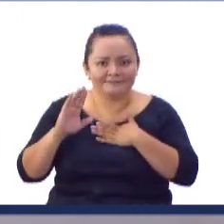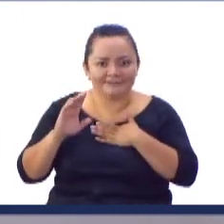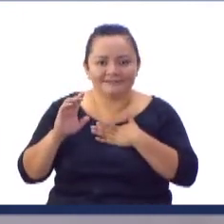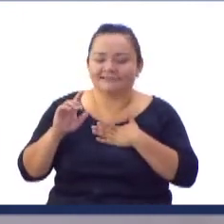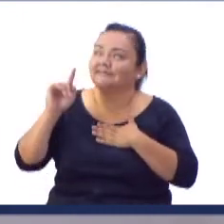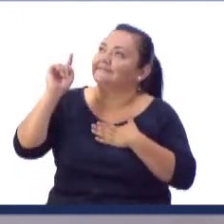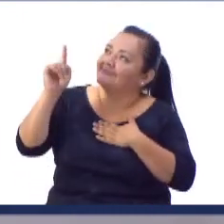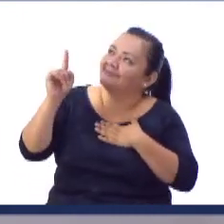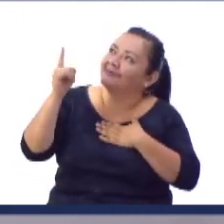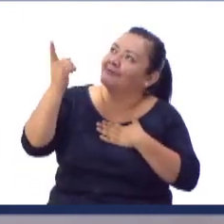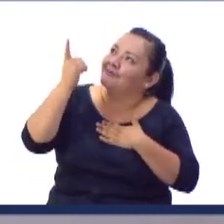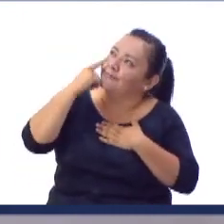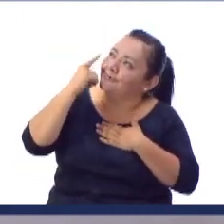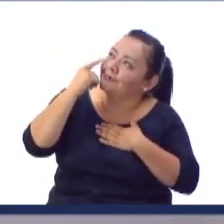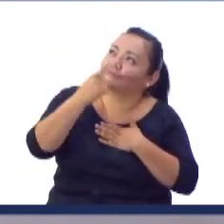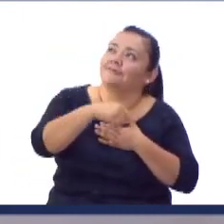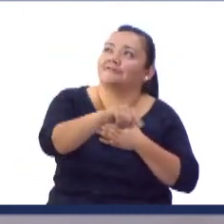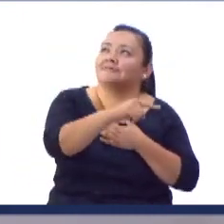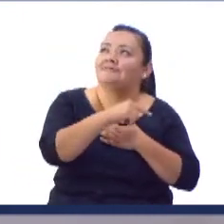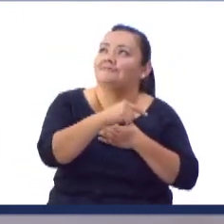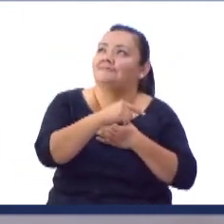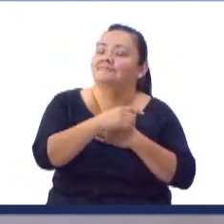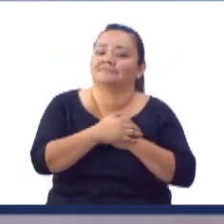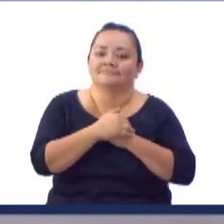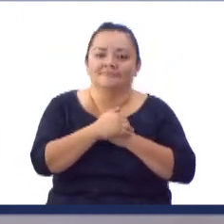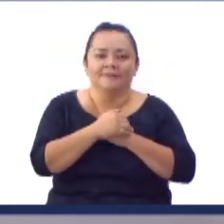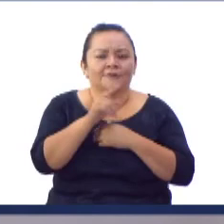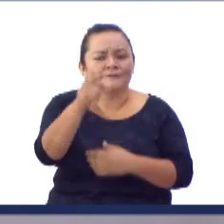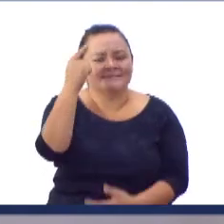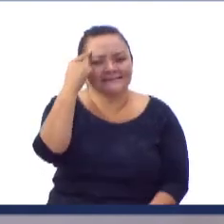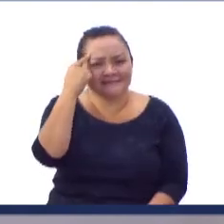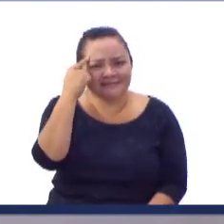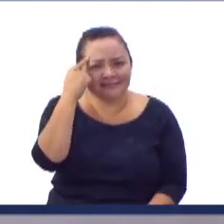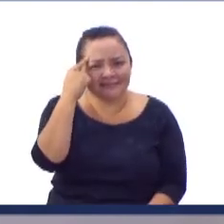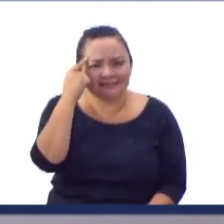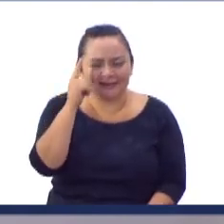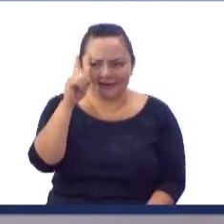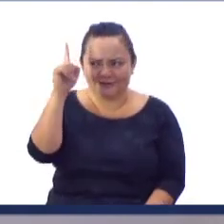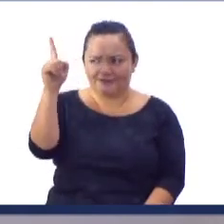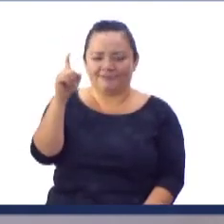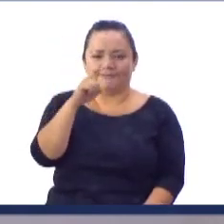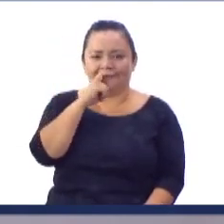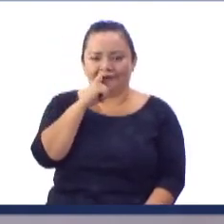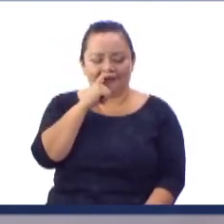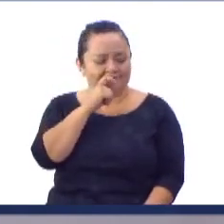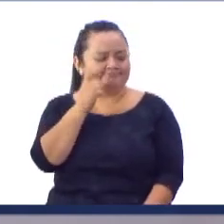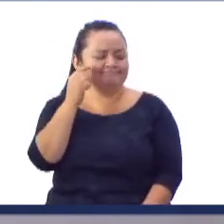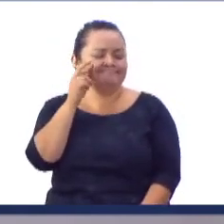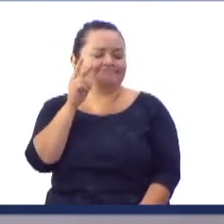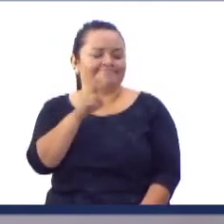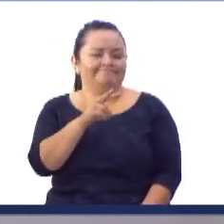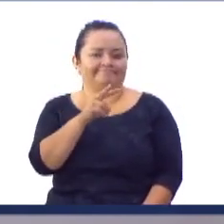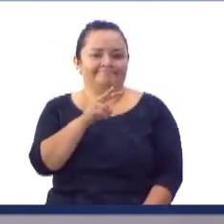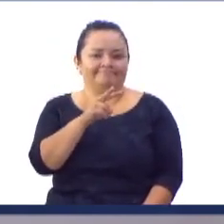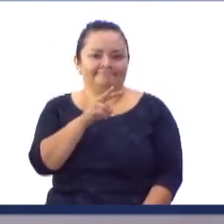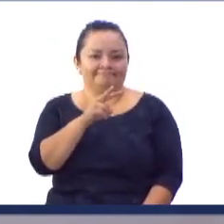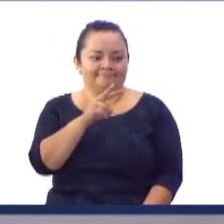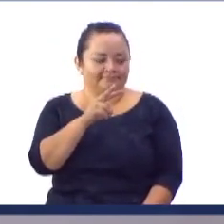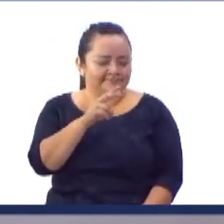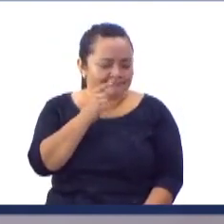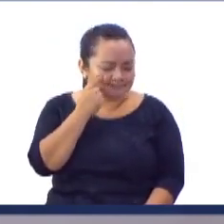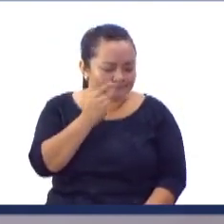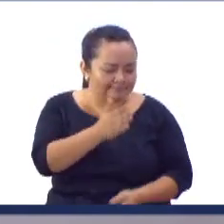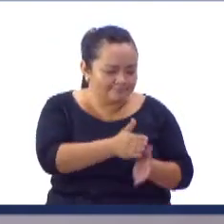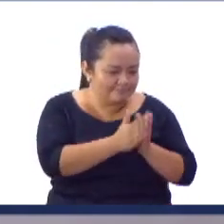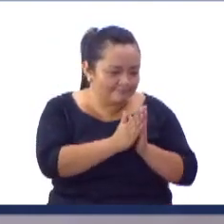es el papá guarda en los leves usted piensa que dios padre no va a tomar la petición de